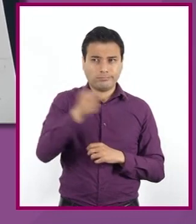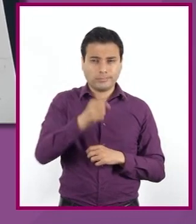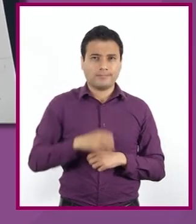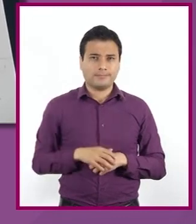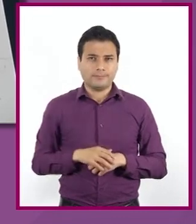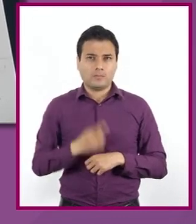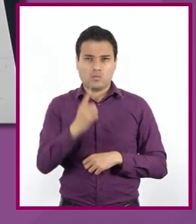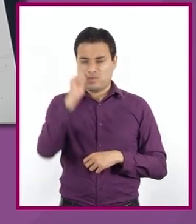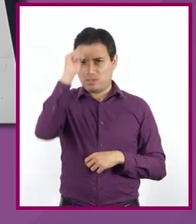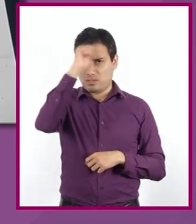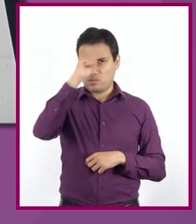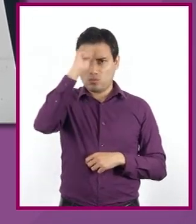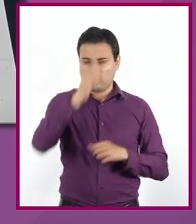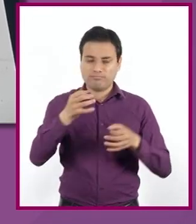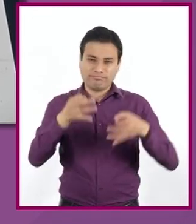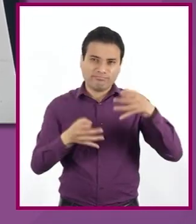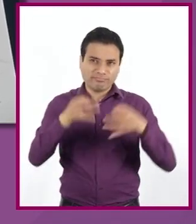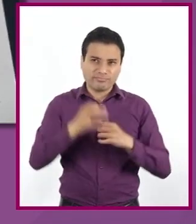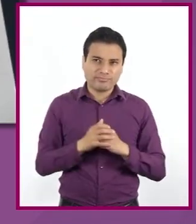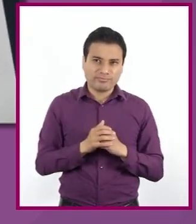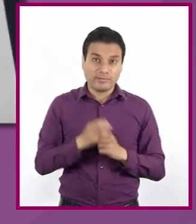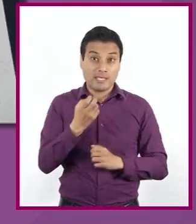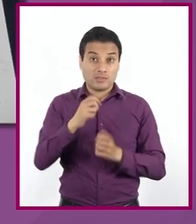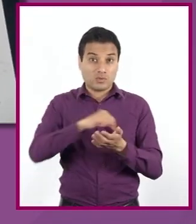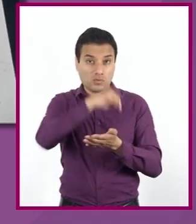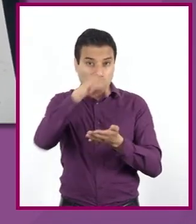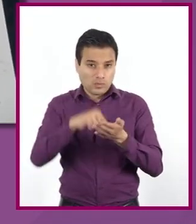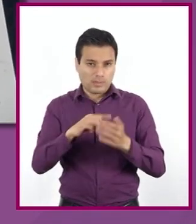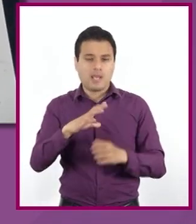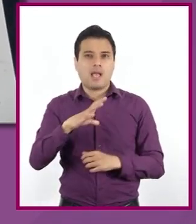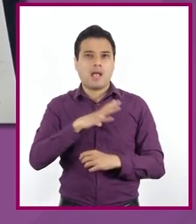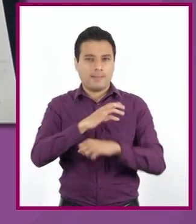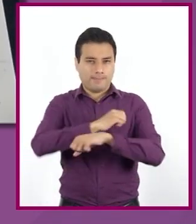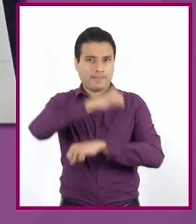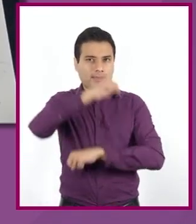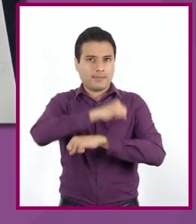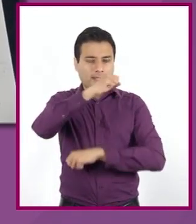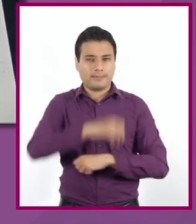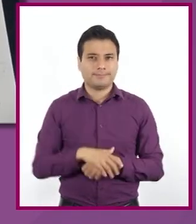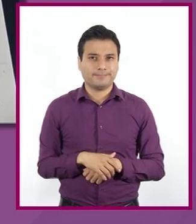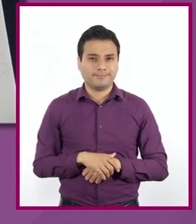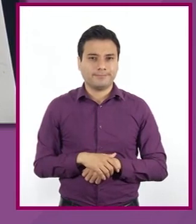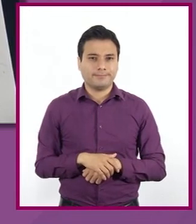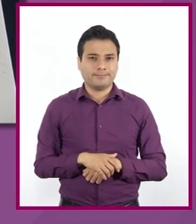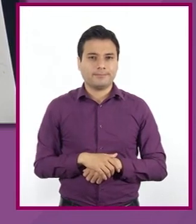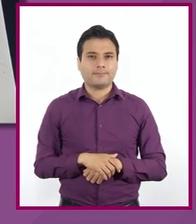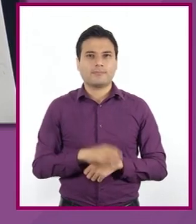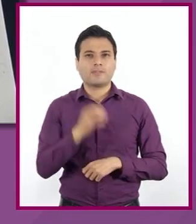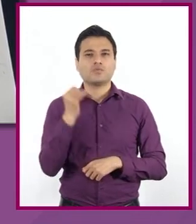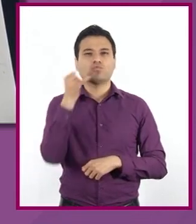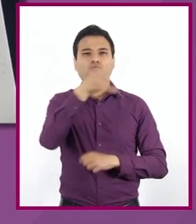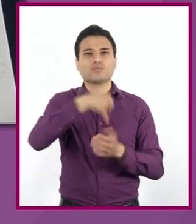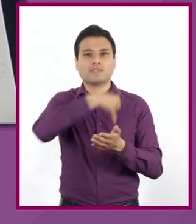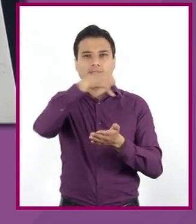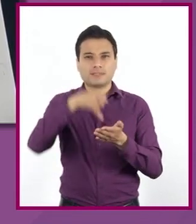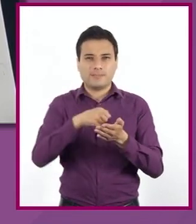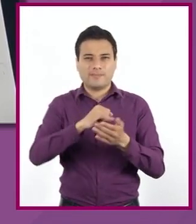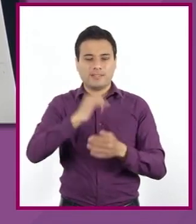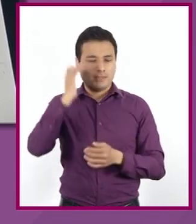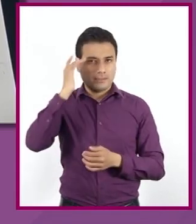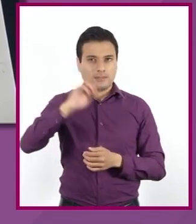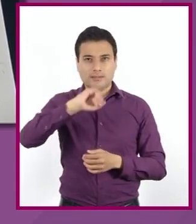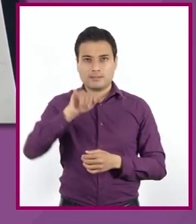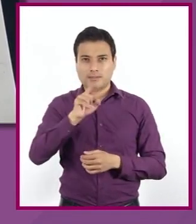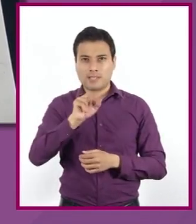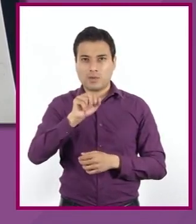Santa Inquisición. En el lugar se encuentra una ventana donde se observa la isla de San Juan de Ulúa, y es